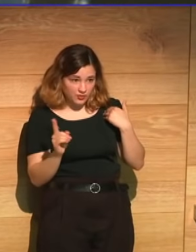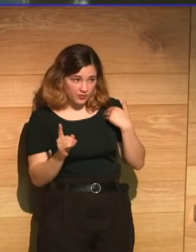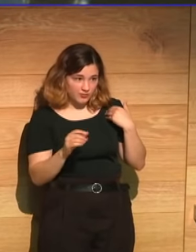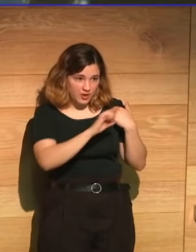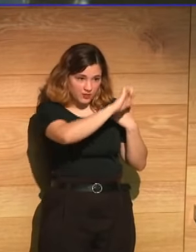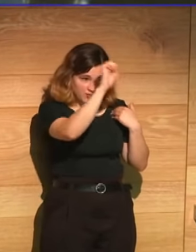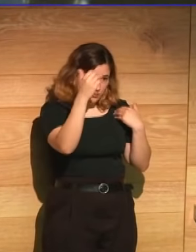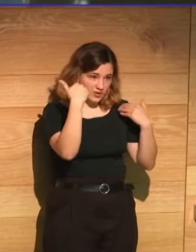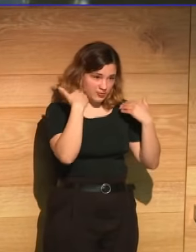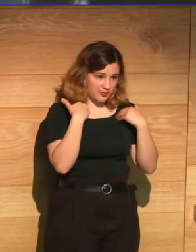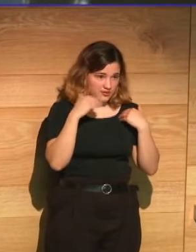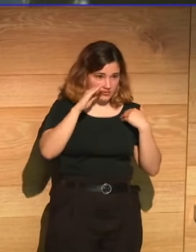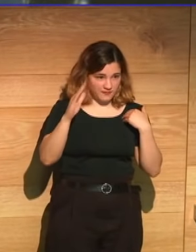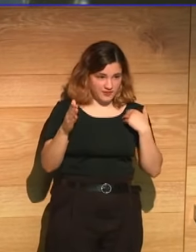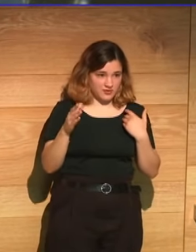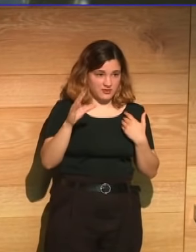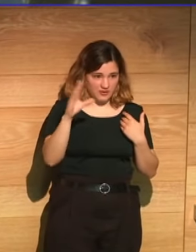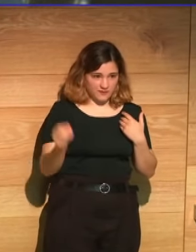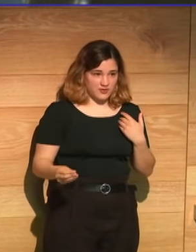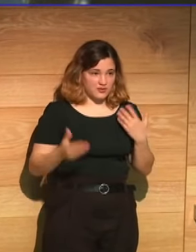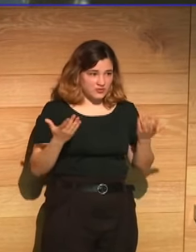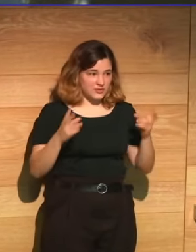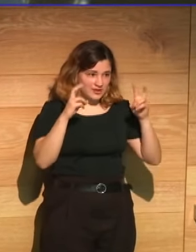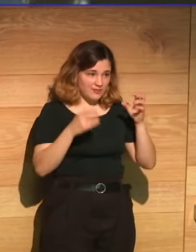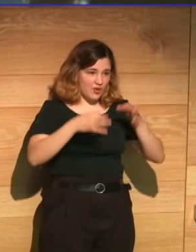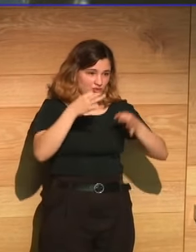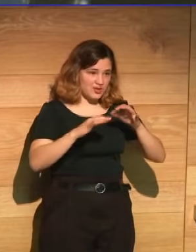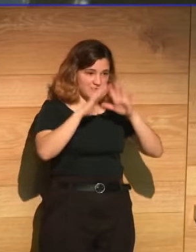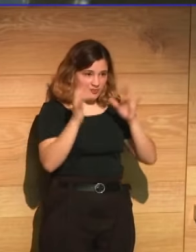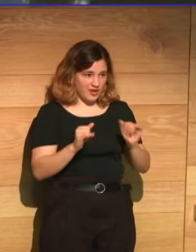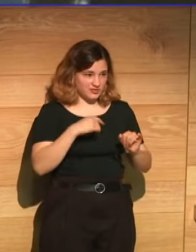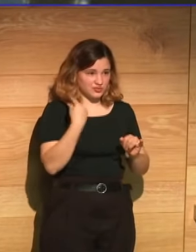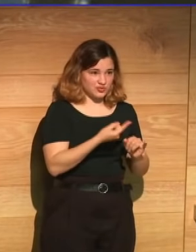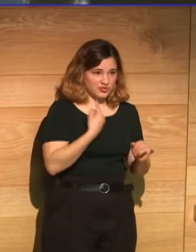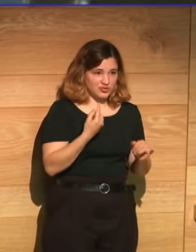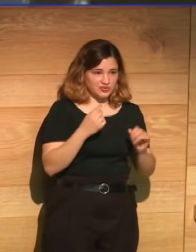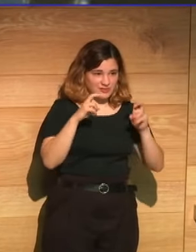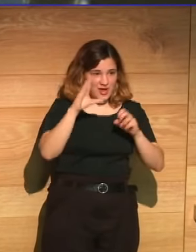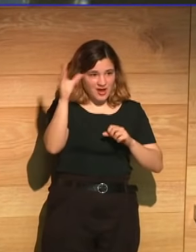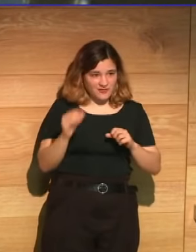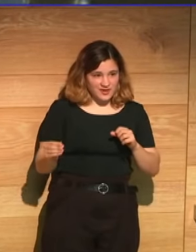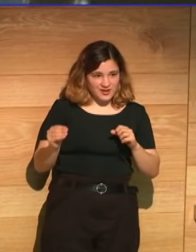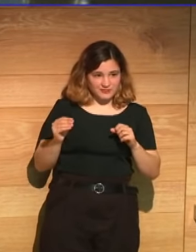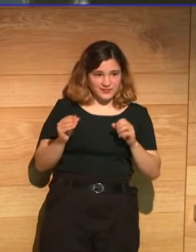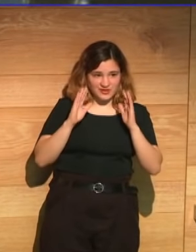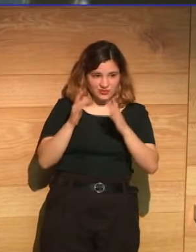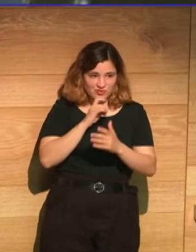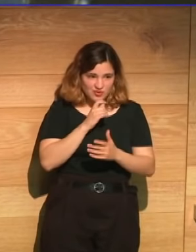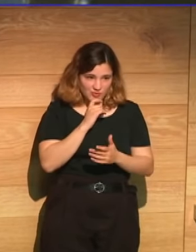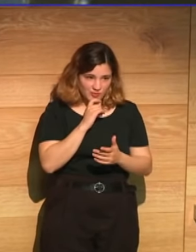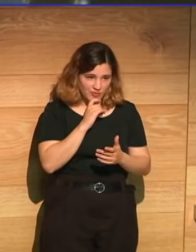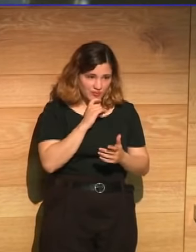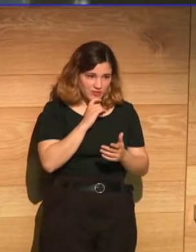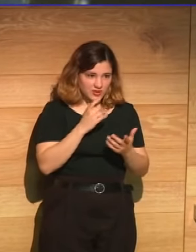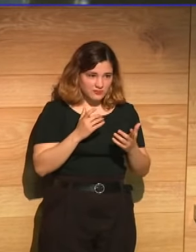Entonces, la cuestión de justicia y paz, la cuestión de nosotros cómo estamos abordando la cuestión de África, es que no podíamos hacer